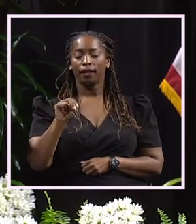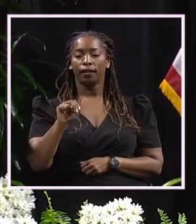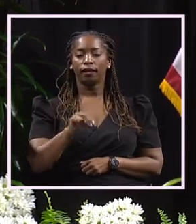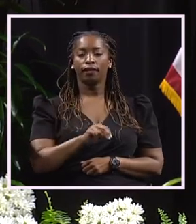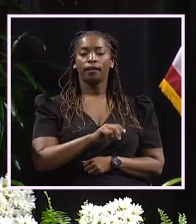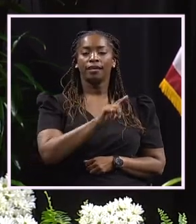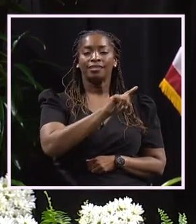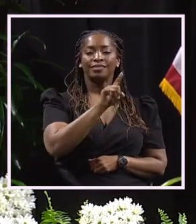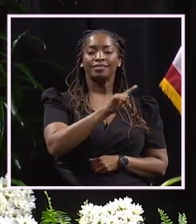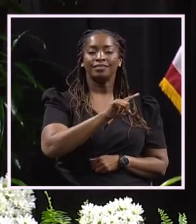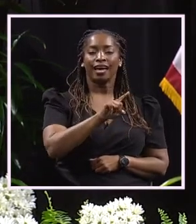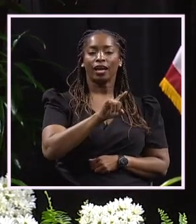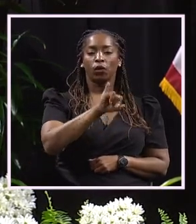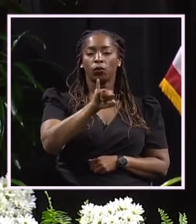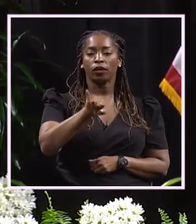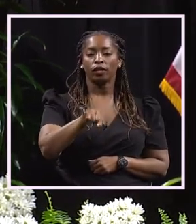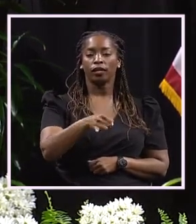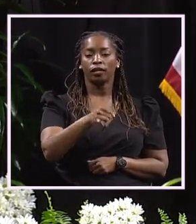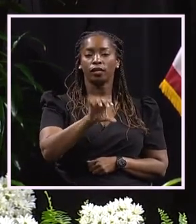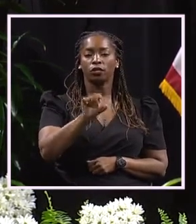Zachary Joseph Rangel,